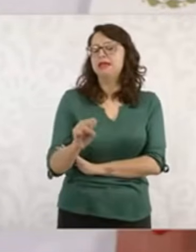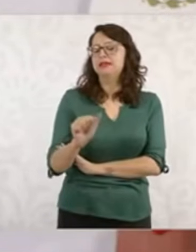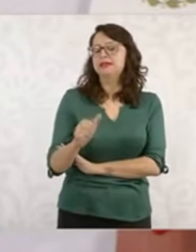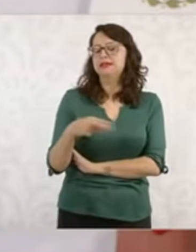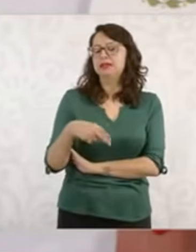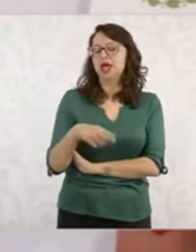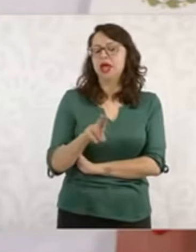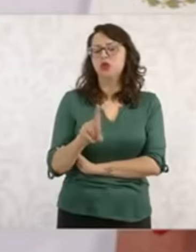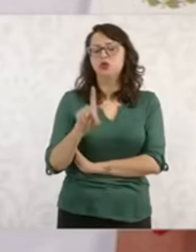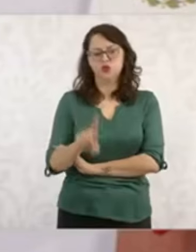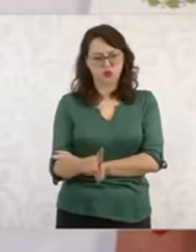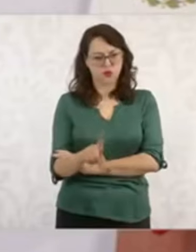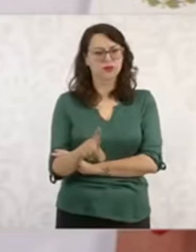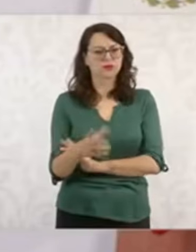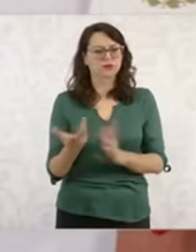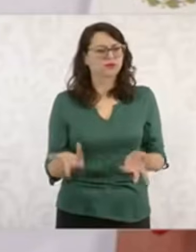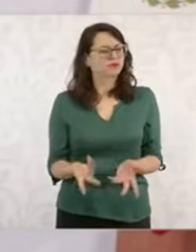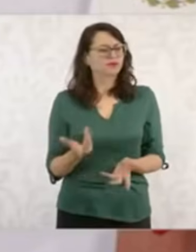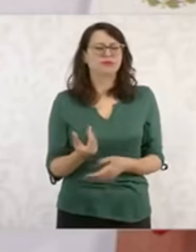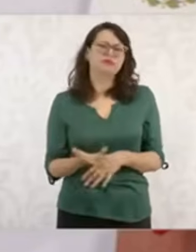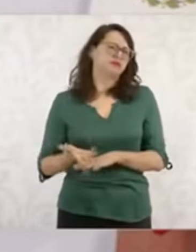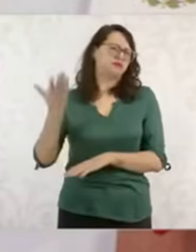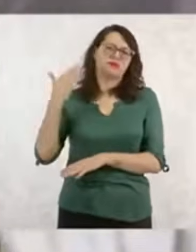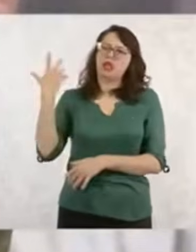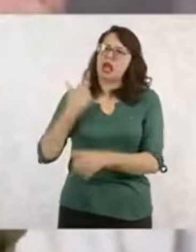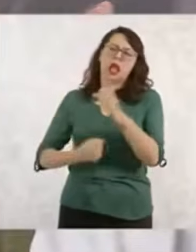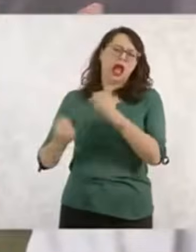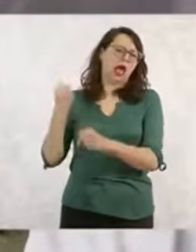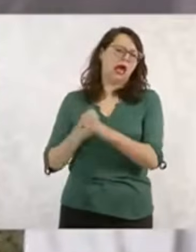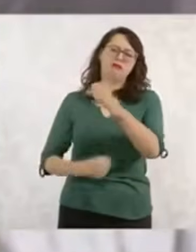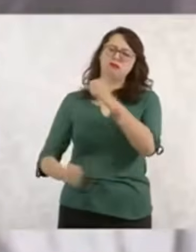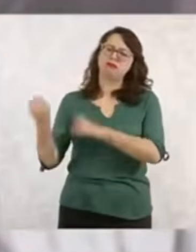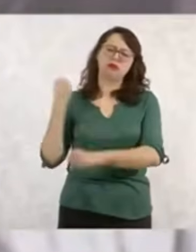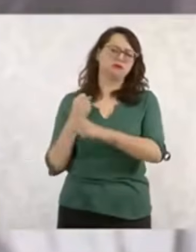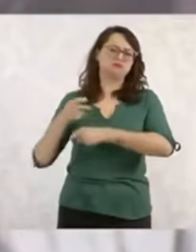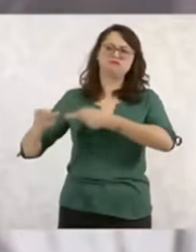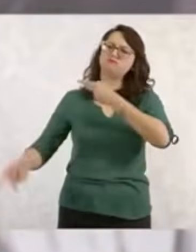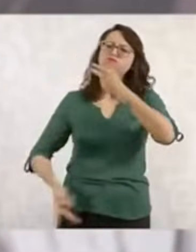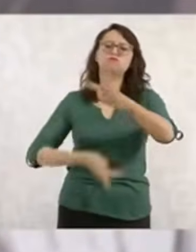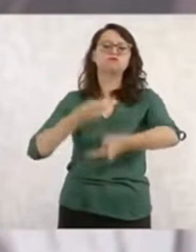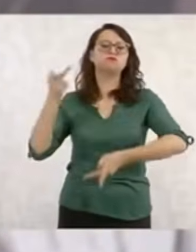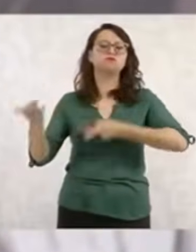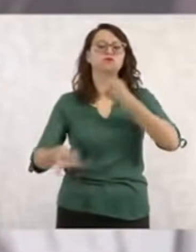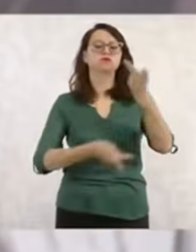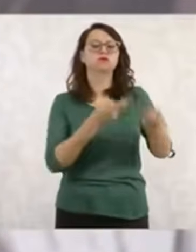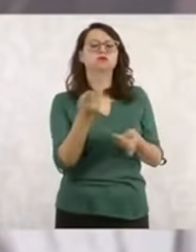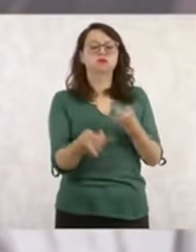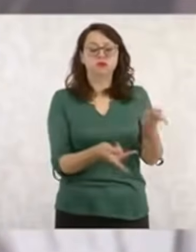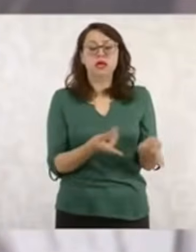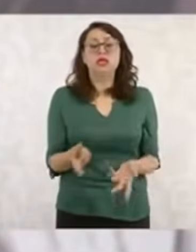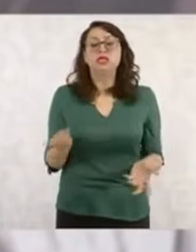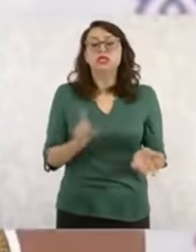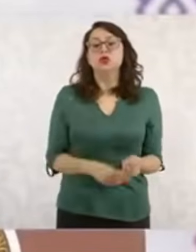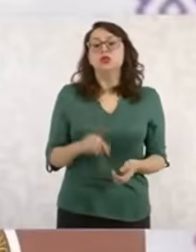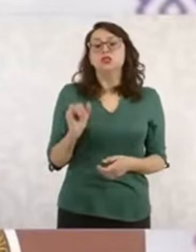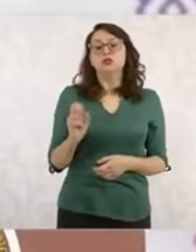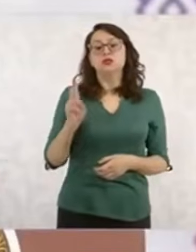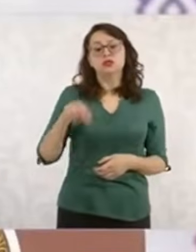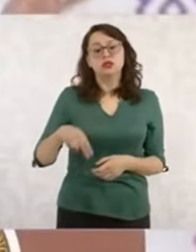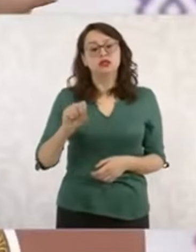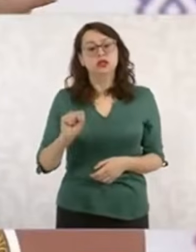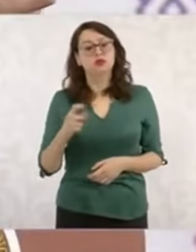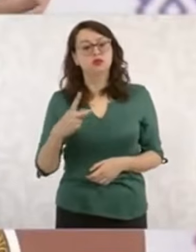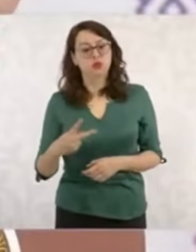y Nutrición, una encuesta que se realiza desde hace muchos años por la Secretaría de Salud a través del Instituto Nacional de Salud